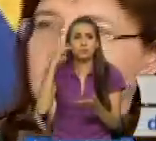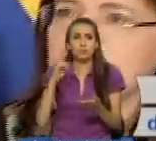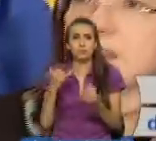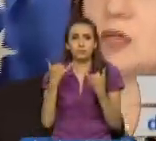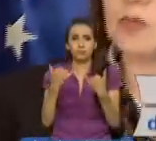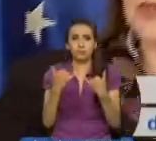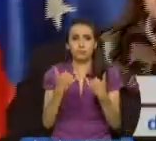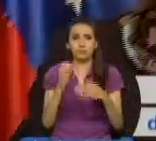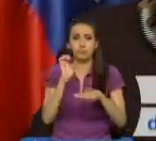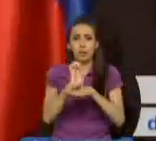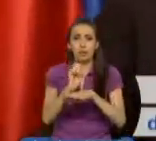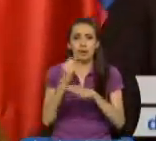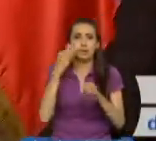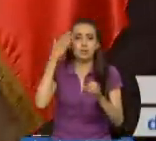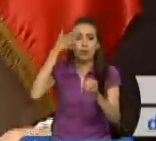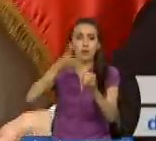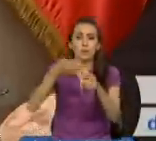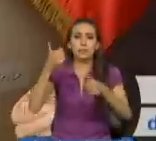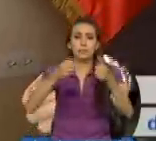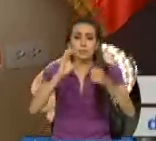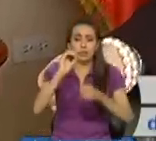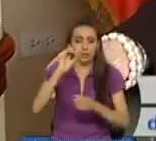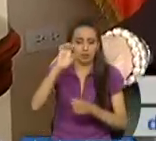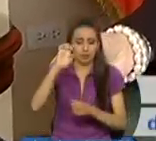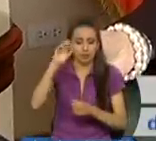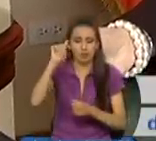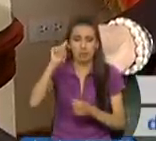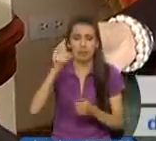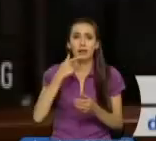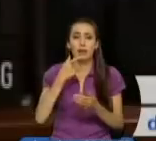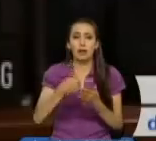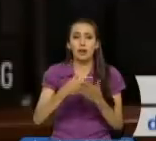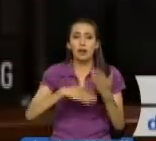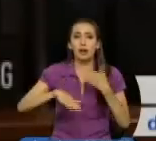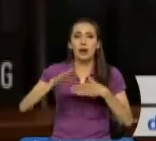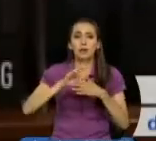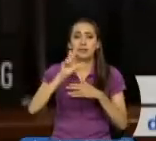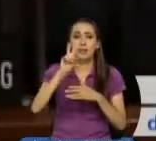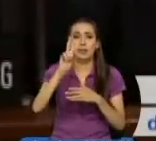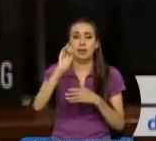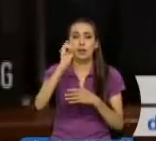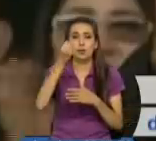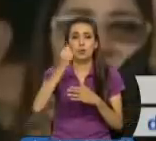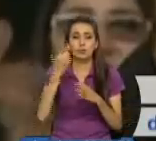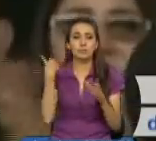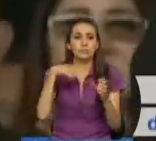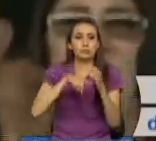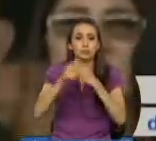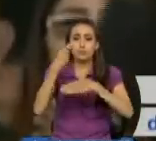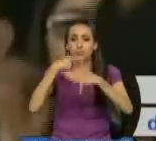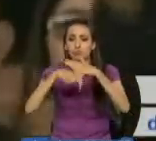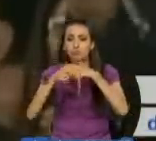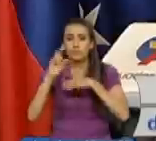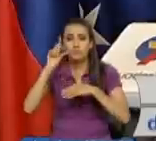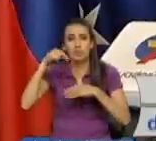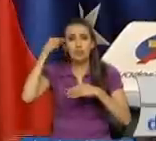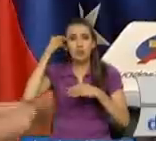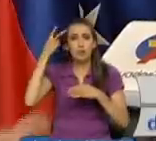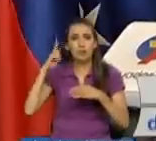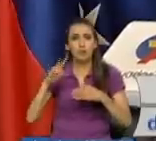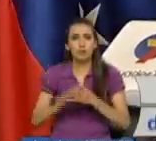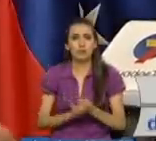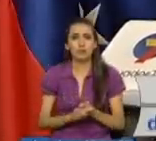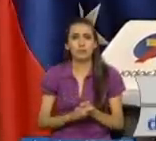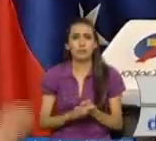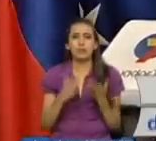en nuestro país para quien el objetivo que tendría la oea y principalmente su secretario general Luis almagro es el de intervencionismo al gobierno de Nicolás maduro que está en juego